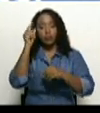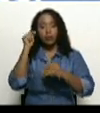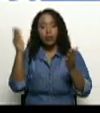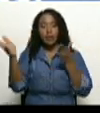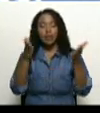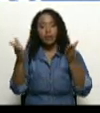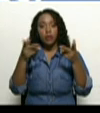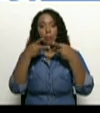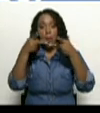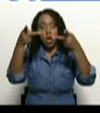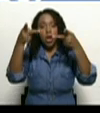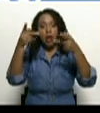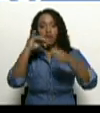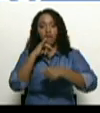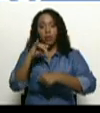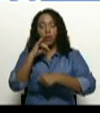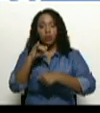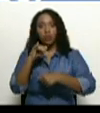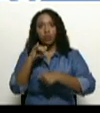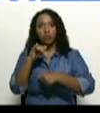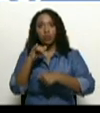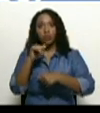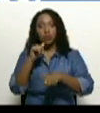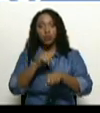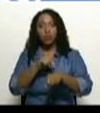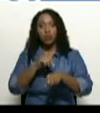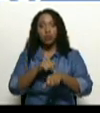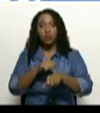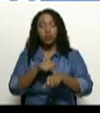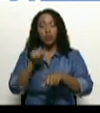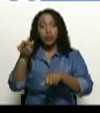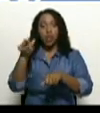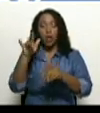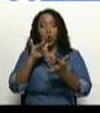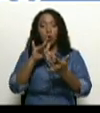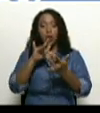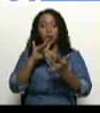públicos. Es parte de la información que nosotros manejamos por los momentos y con ella vamos a retornar el pase a los estudios.